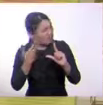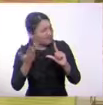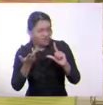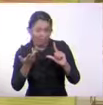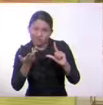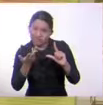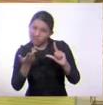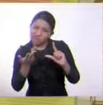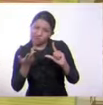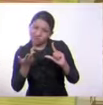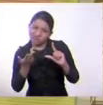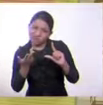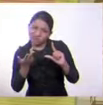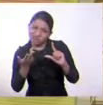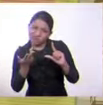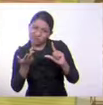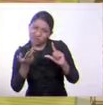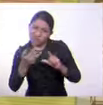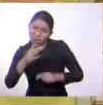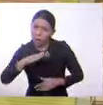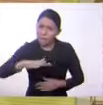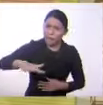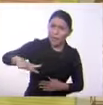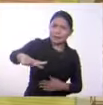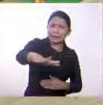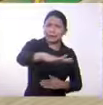Parece un paisaje.